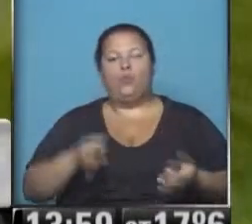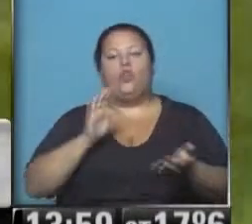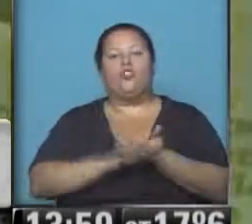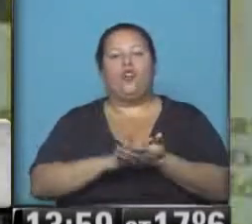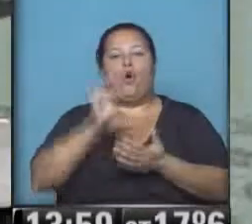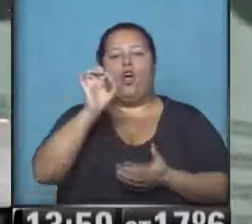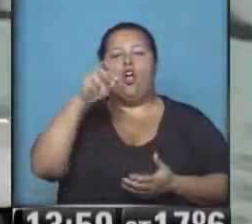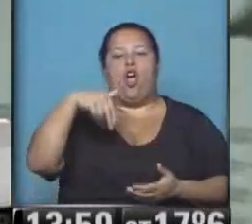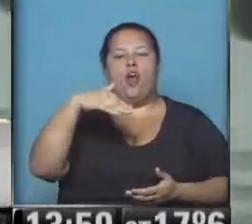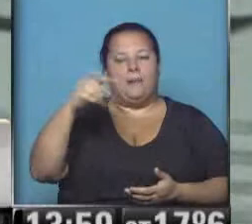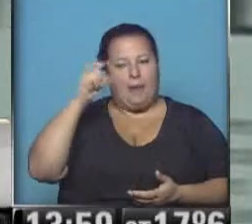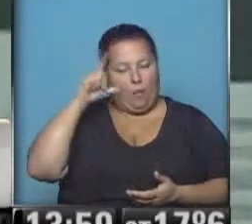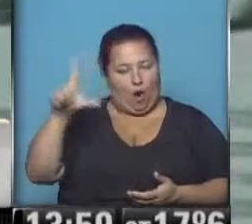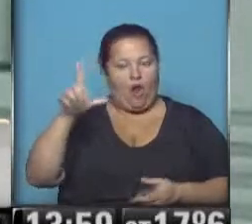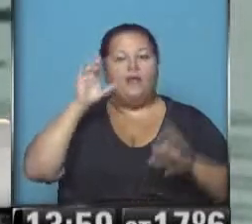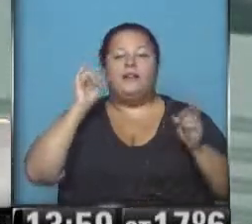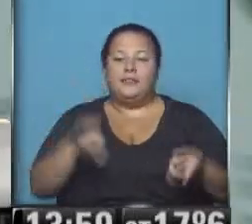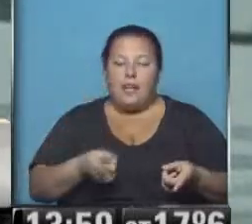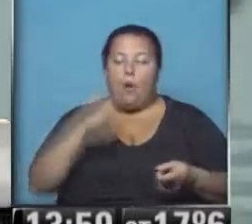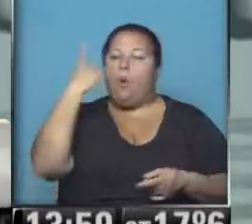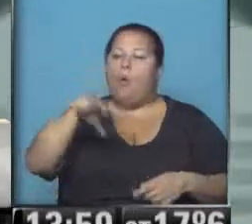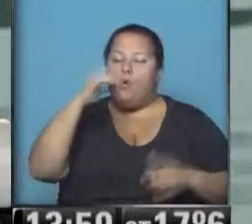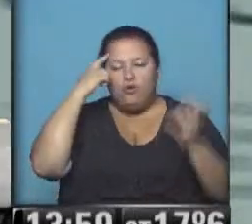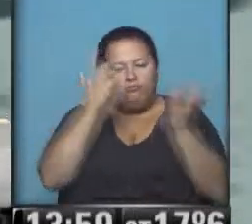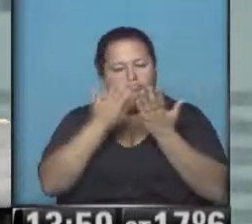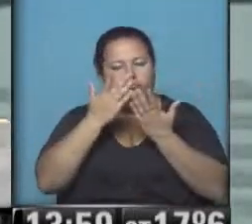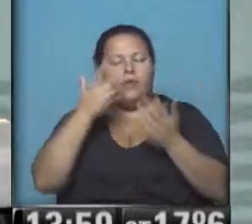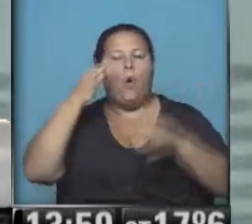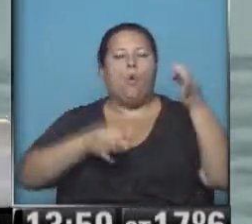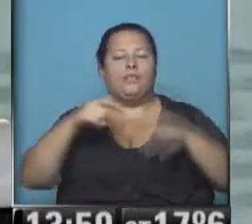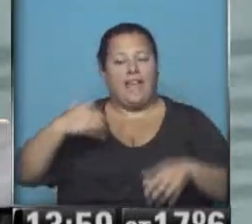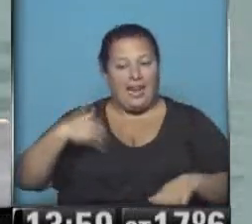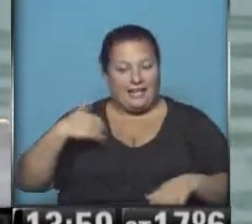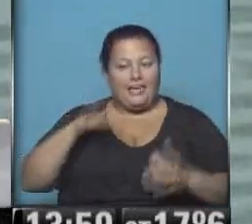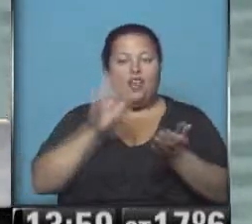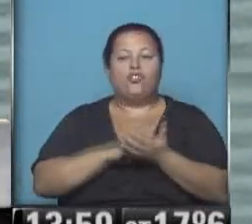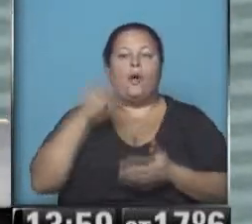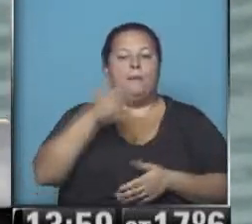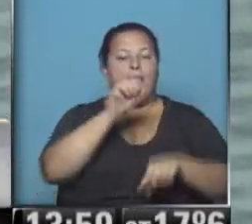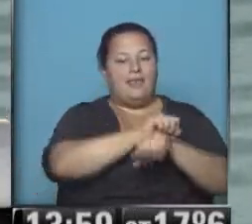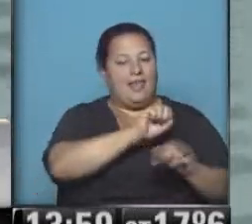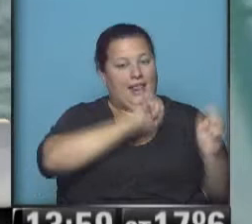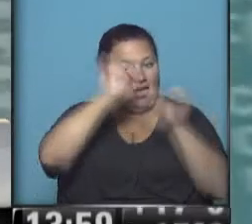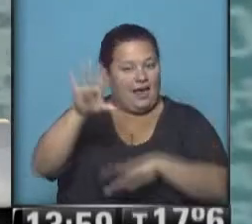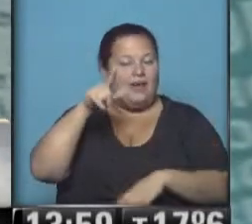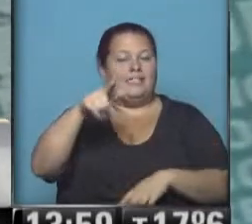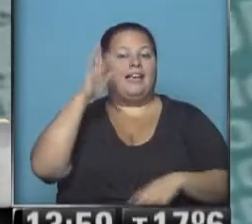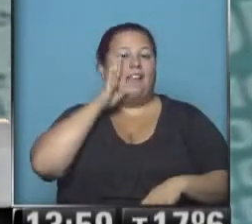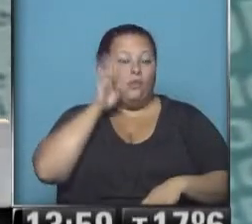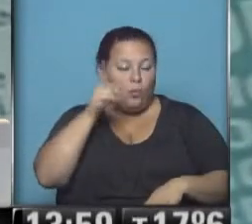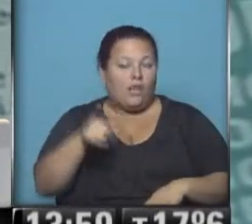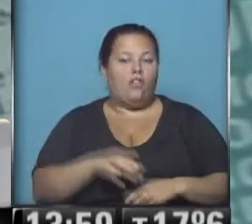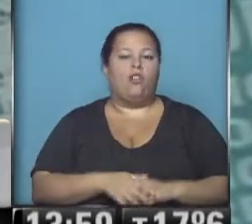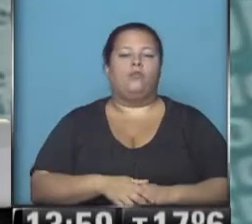la Conmebol. Y cabe destacar que el único análisis que hace la justicia argentina en función del pedido de extradición realizado por los Estados